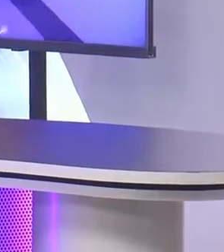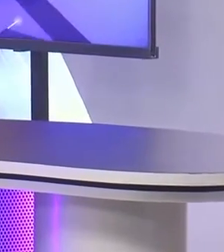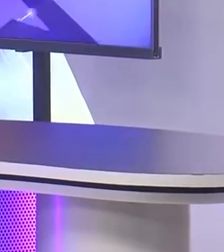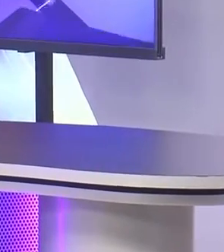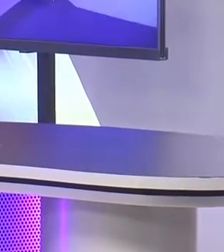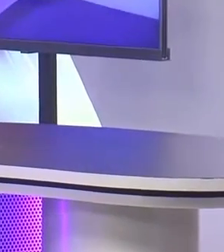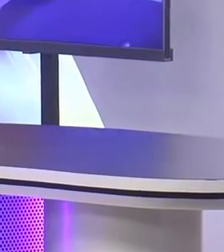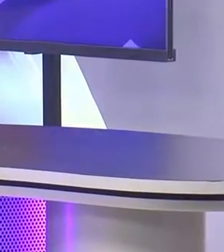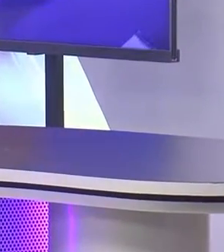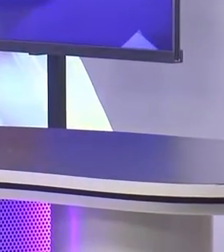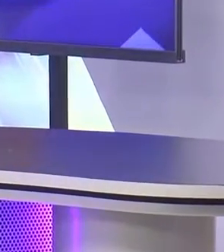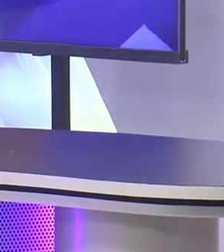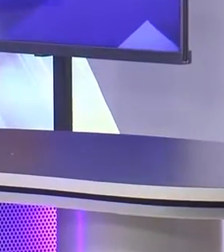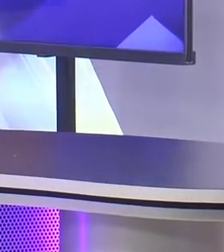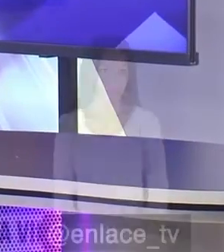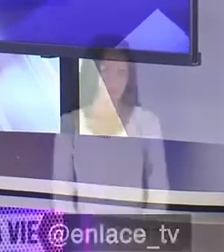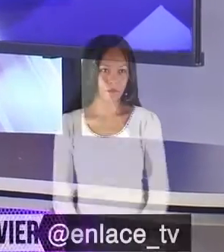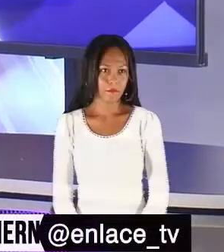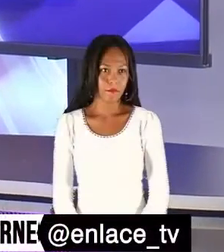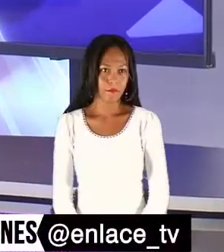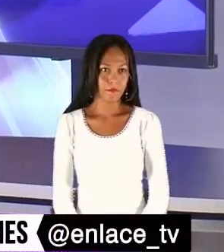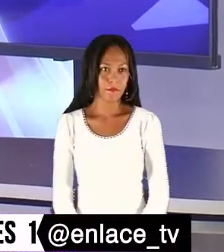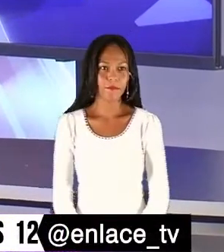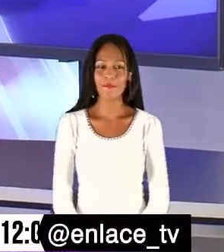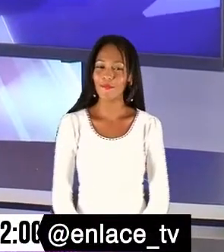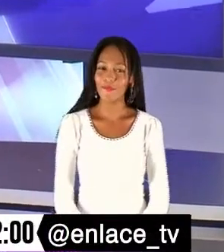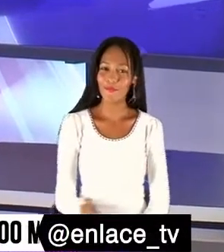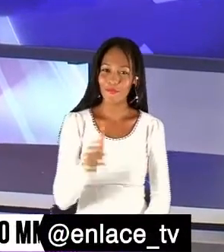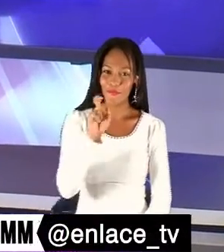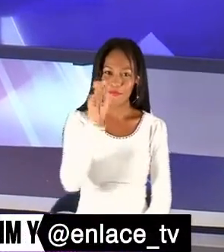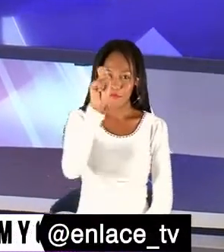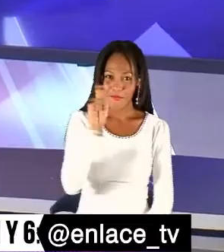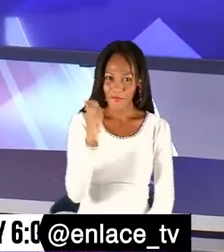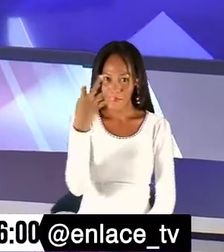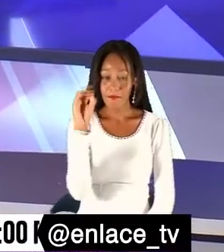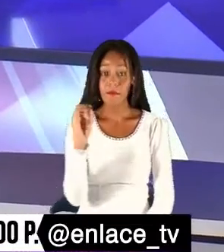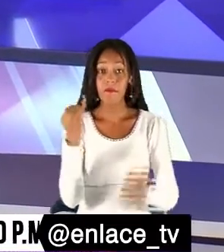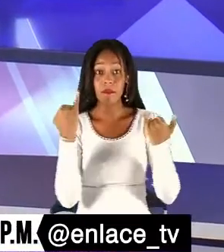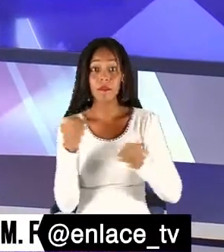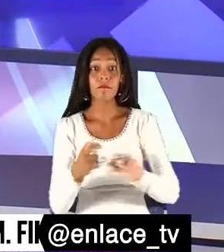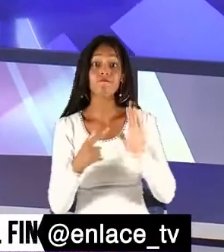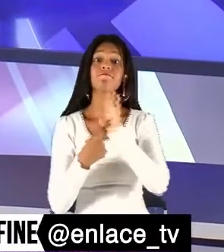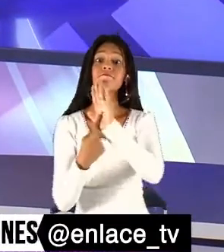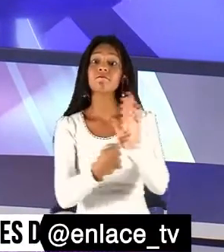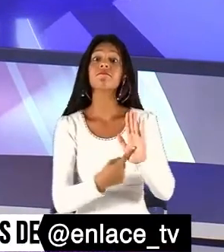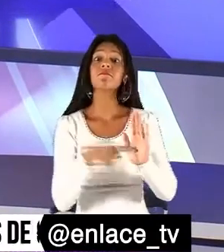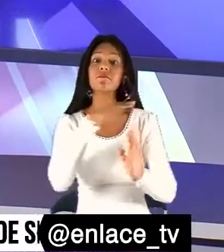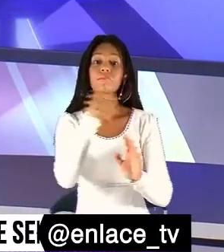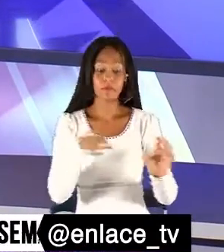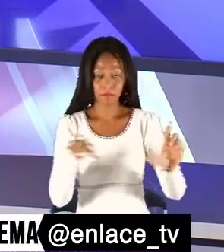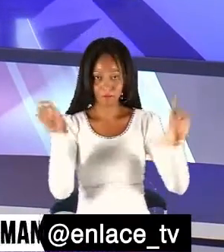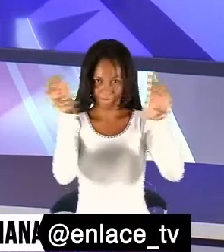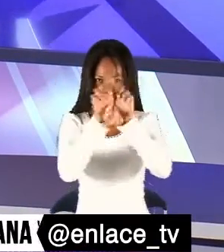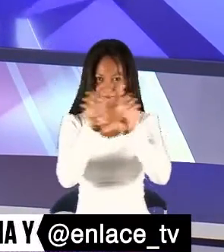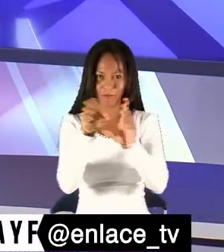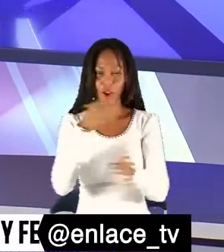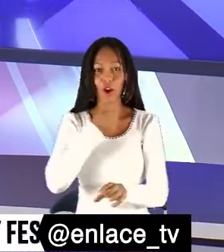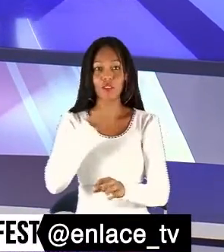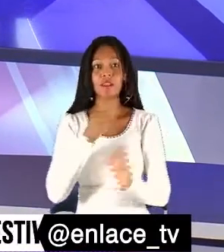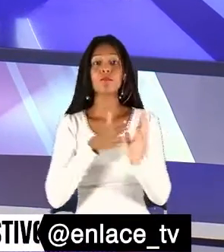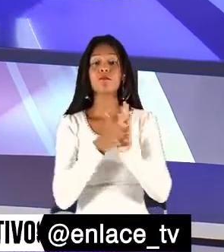6:30 en punto de la tarde. ¿Qué tal? Le damos la bienvenida a una edición más del noticiero que usted quiere ver el fin de semana. Gracias por estar con nosotros para que